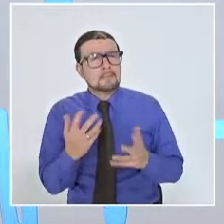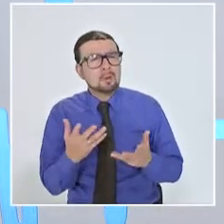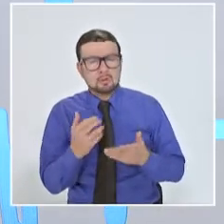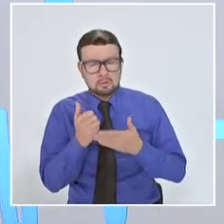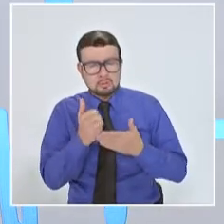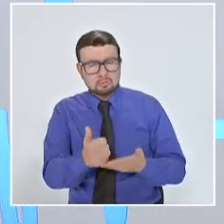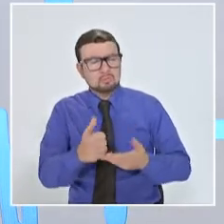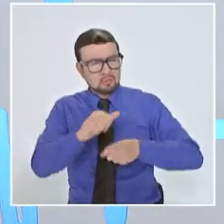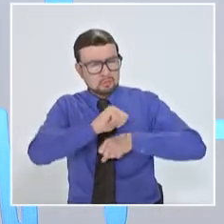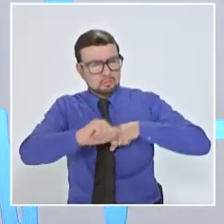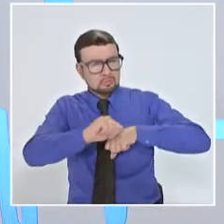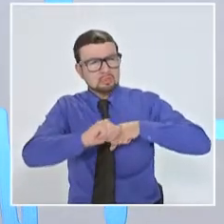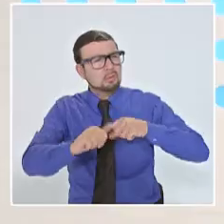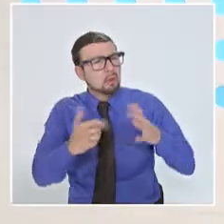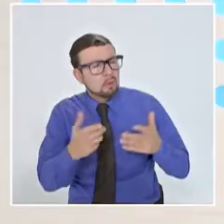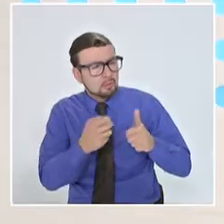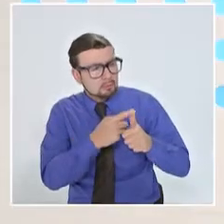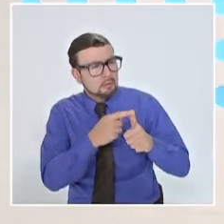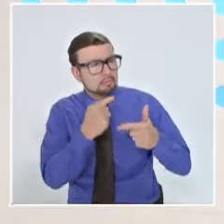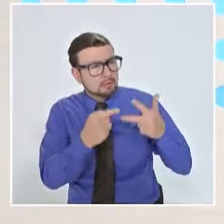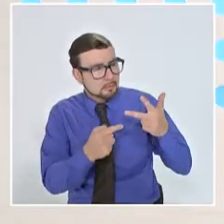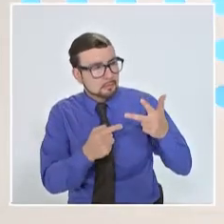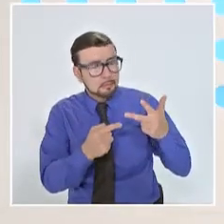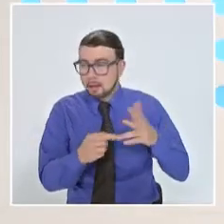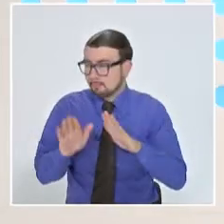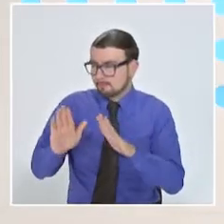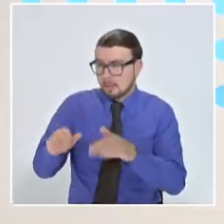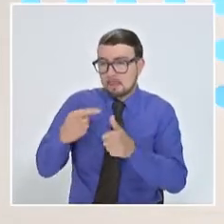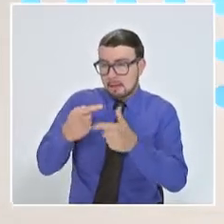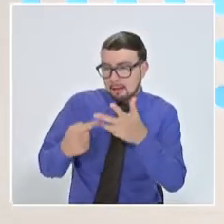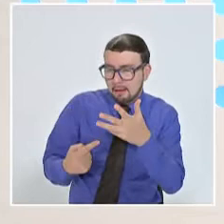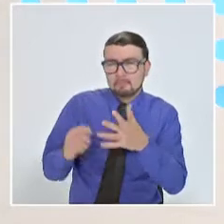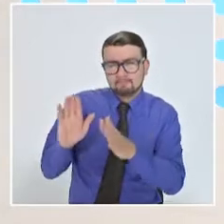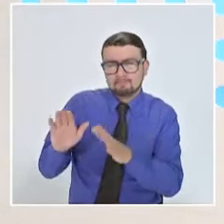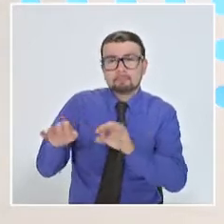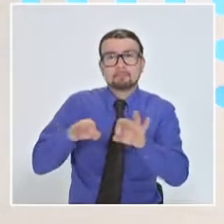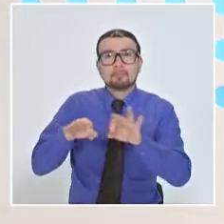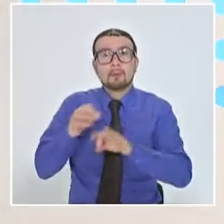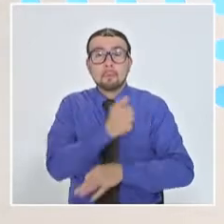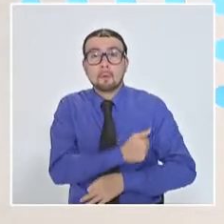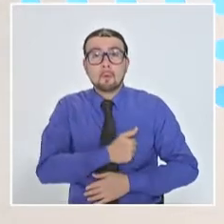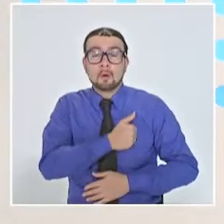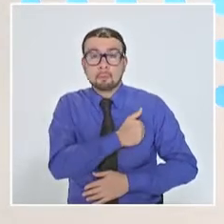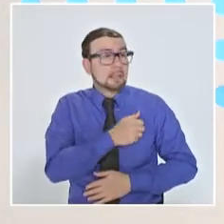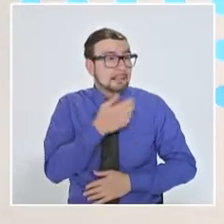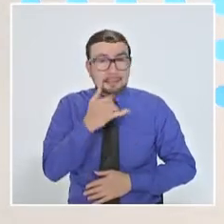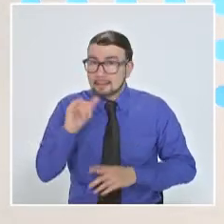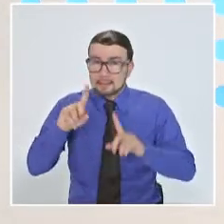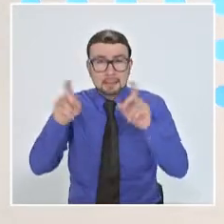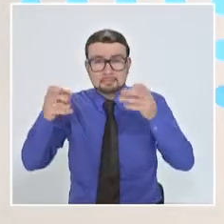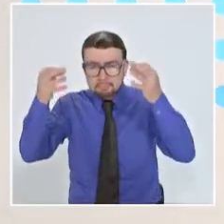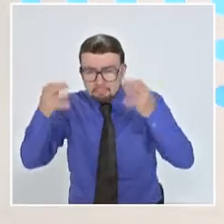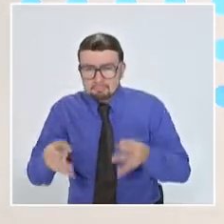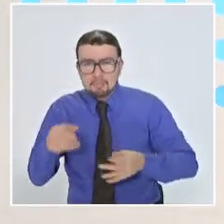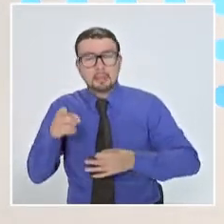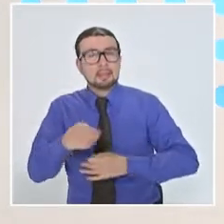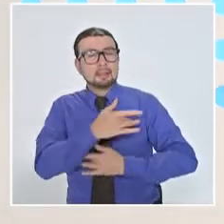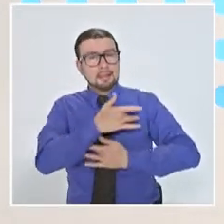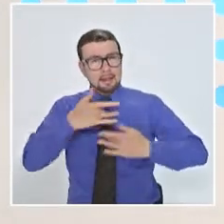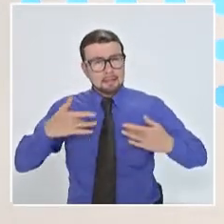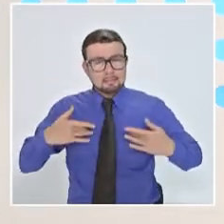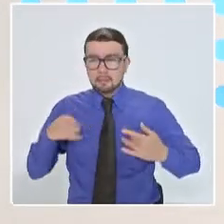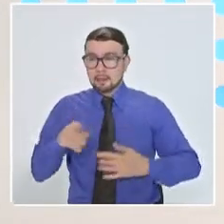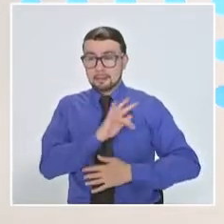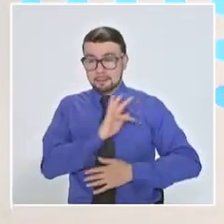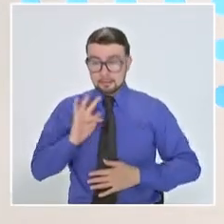parte quirúrgica. Ok. Vamos primero a este corte de comerciales porque también queremos, cuando ya entremos en toda esa parte terapéutica, que